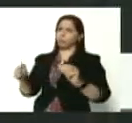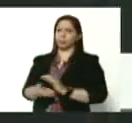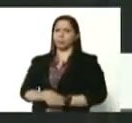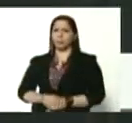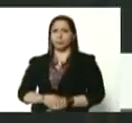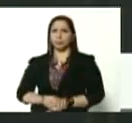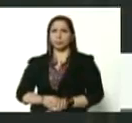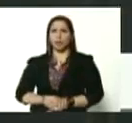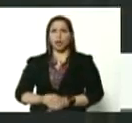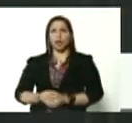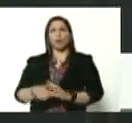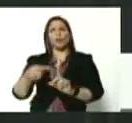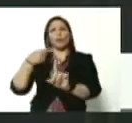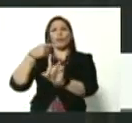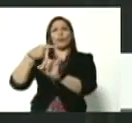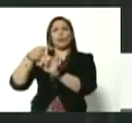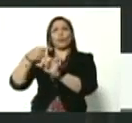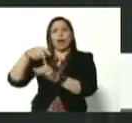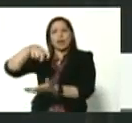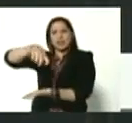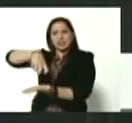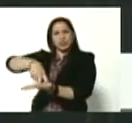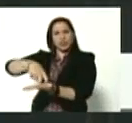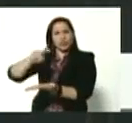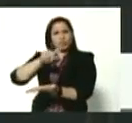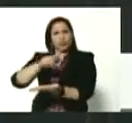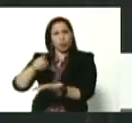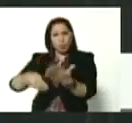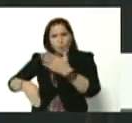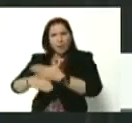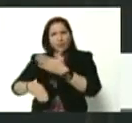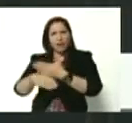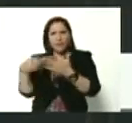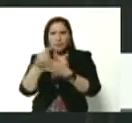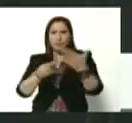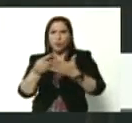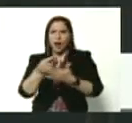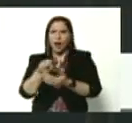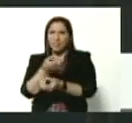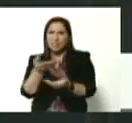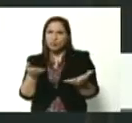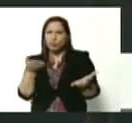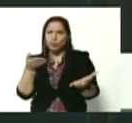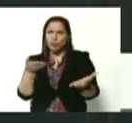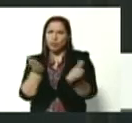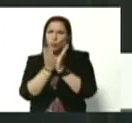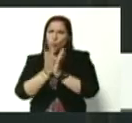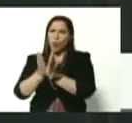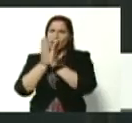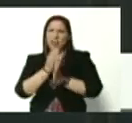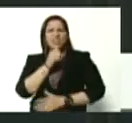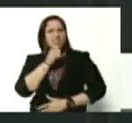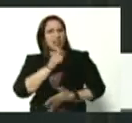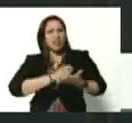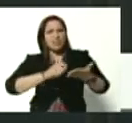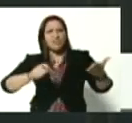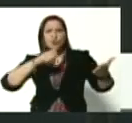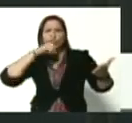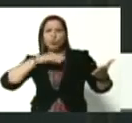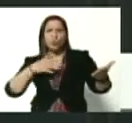arrodillados no nos mandaron a dibujar eso en las escuelas y escribió esa historia